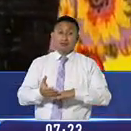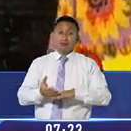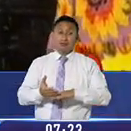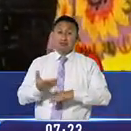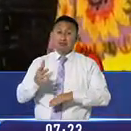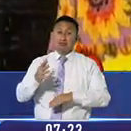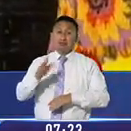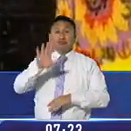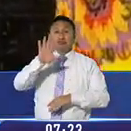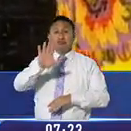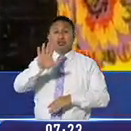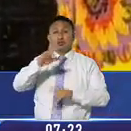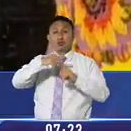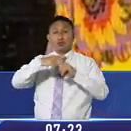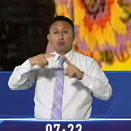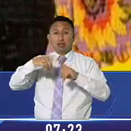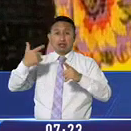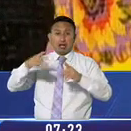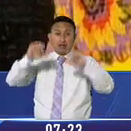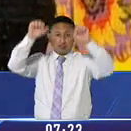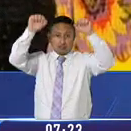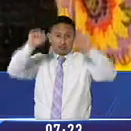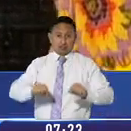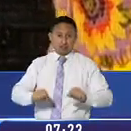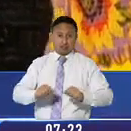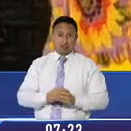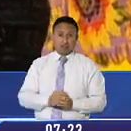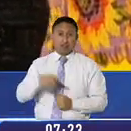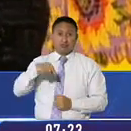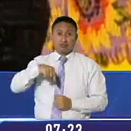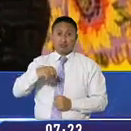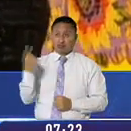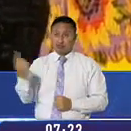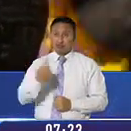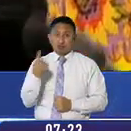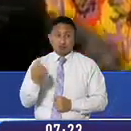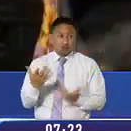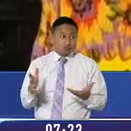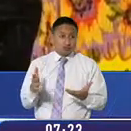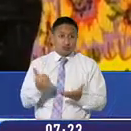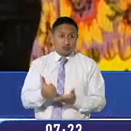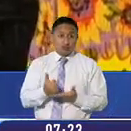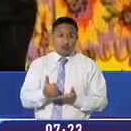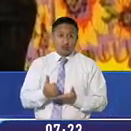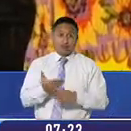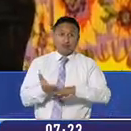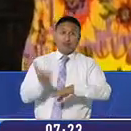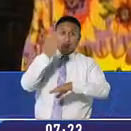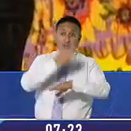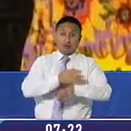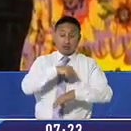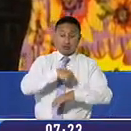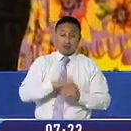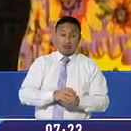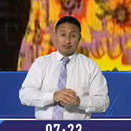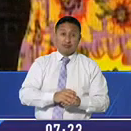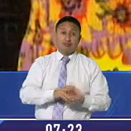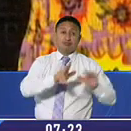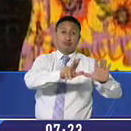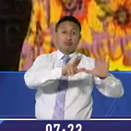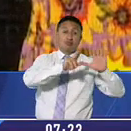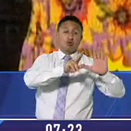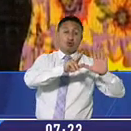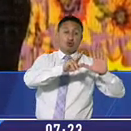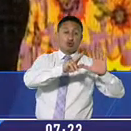5, 5 y media de la tarde ya nos estamos yendo, porque esto queda solo. ¿Y antes? Completamente. Antes abríamos desde las